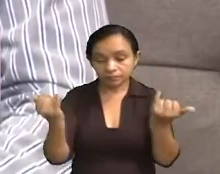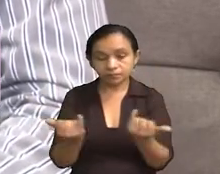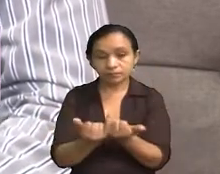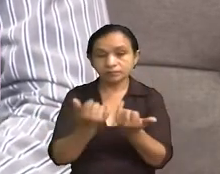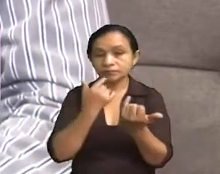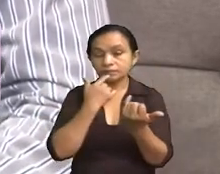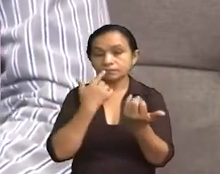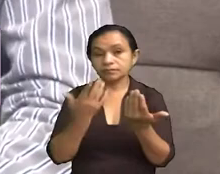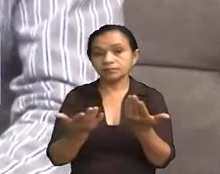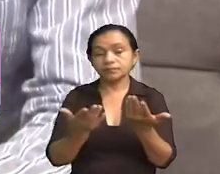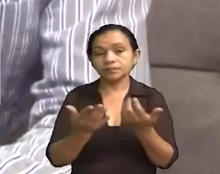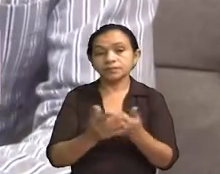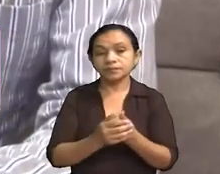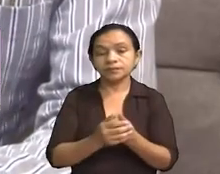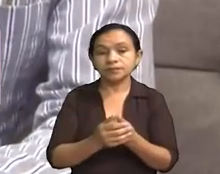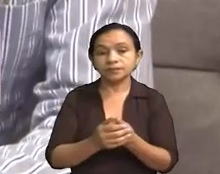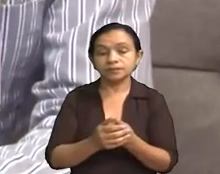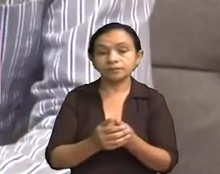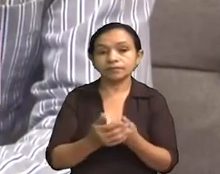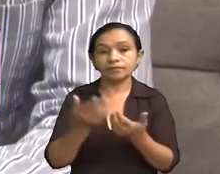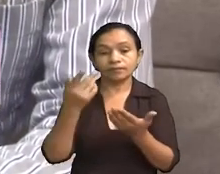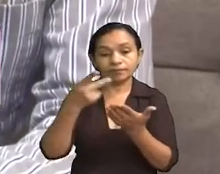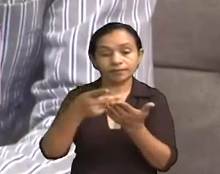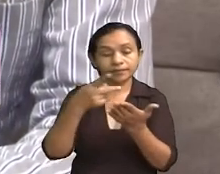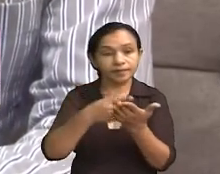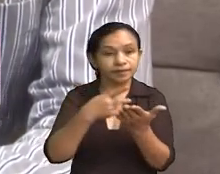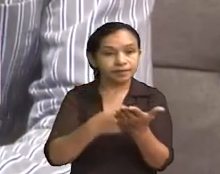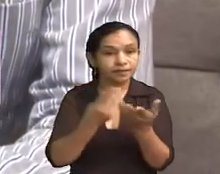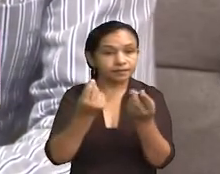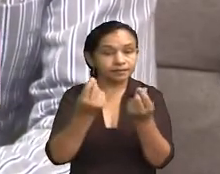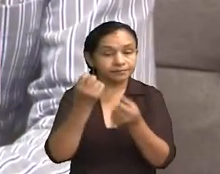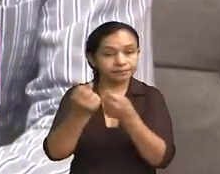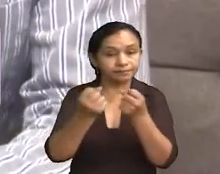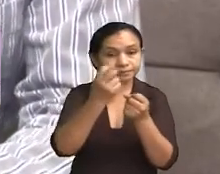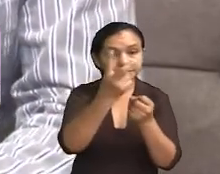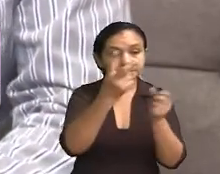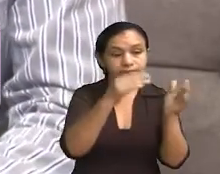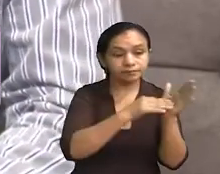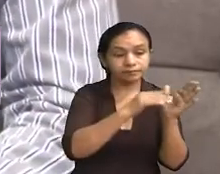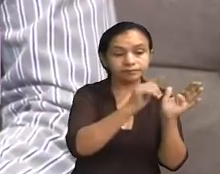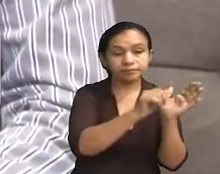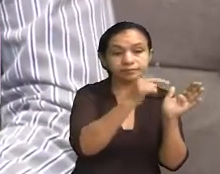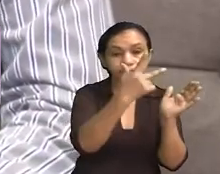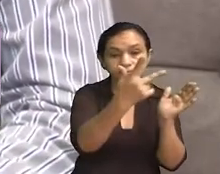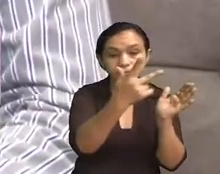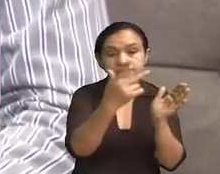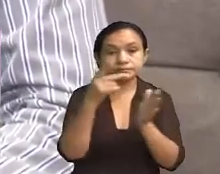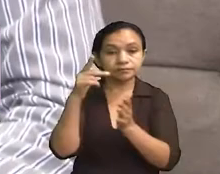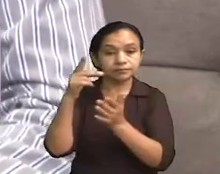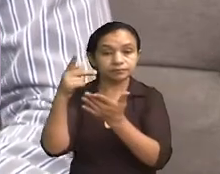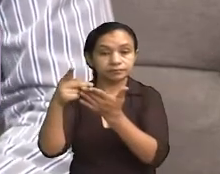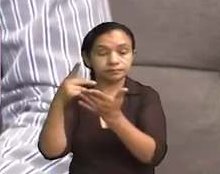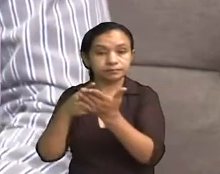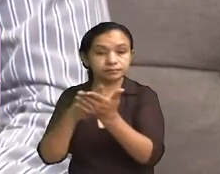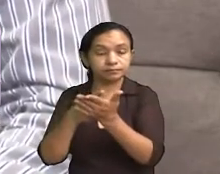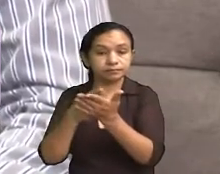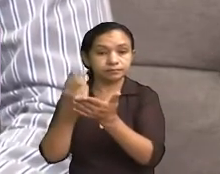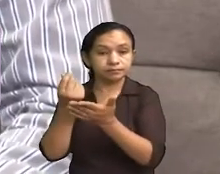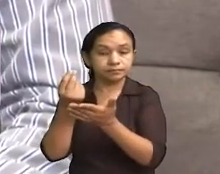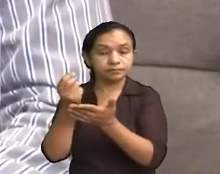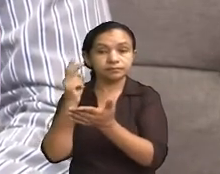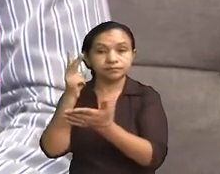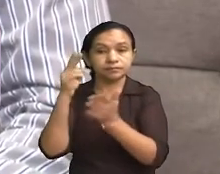Porque tanto en el presupuesto del año pasado como en el presupuesto del año venidero, del